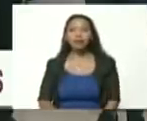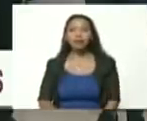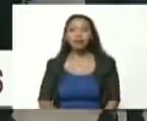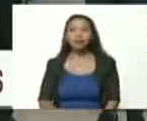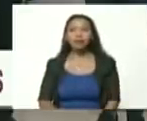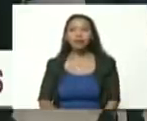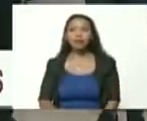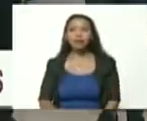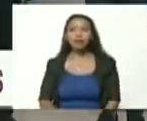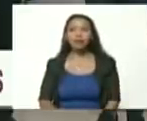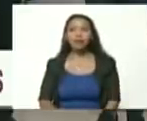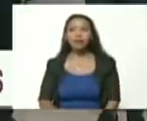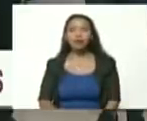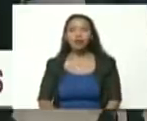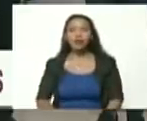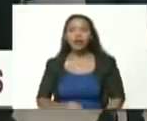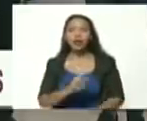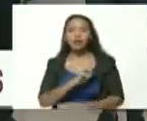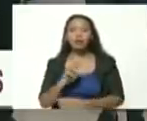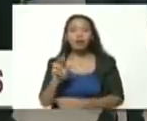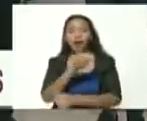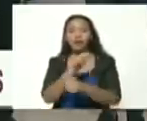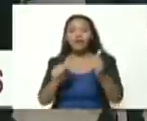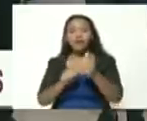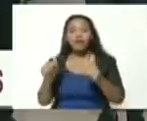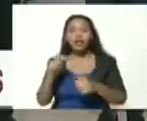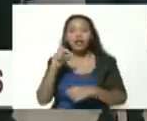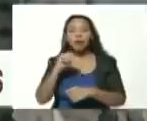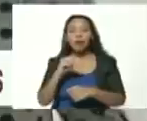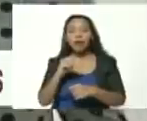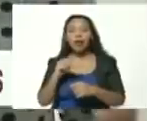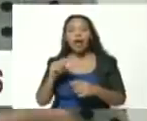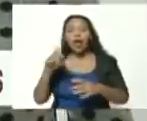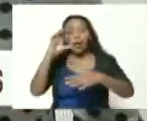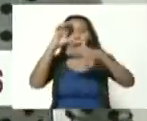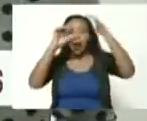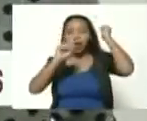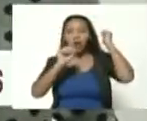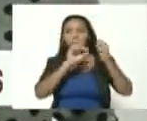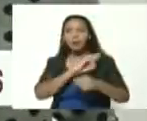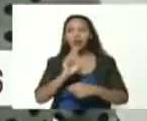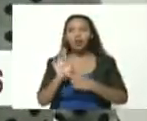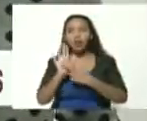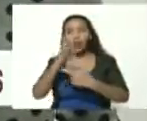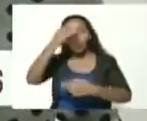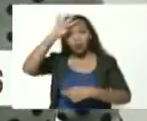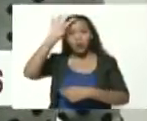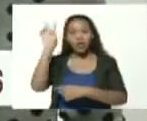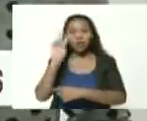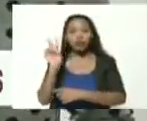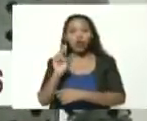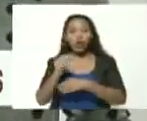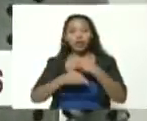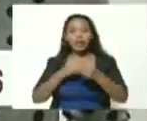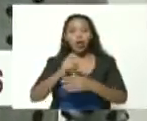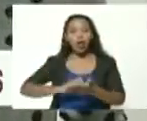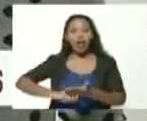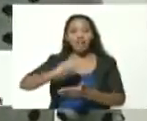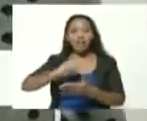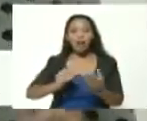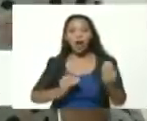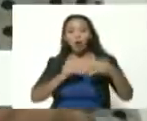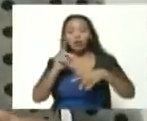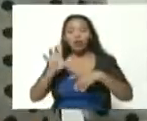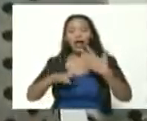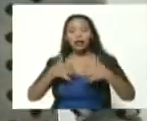vicepresidenta ejecutiva de la República, Delcy Rodríguez, y también de Dagoberto Rodríguez, en representación de Cuba y Venezuela, a propósito de lo que ha sido la firma de este acta